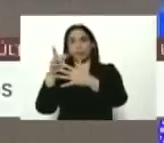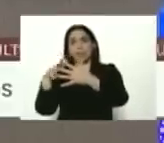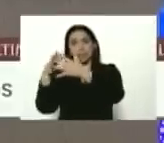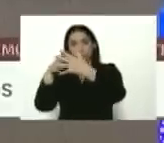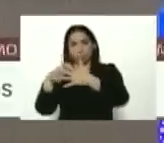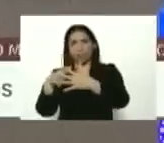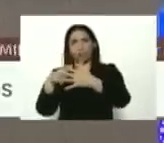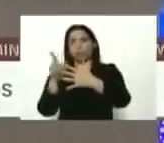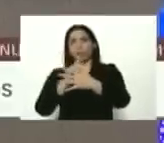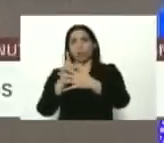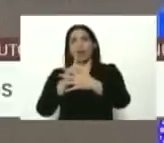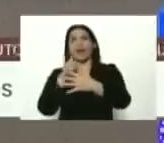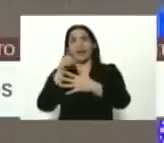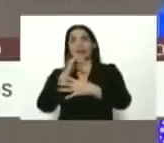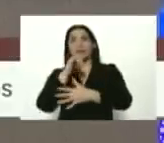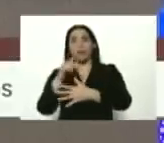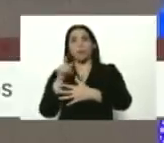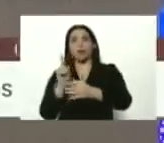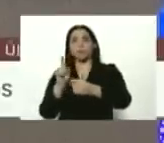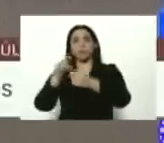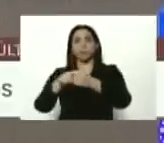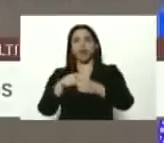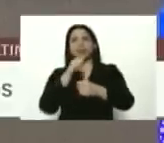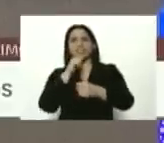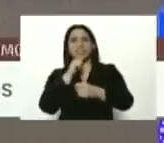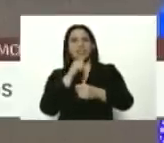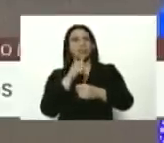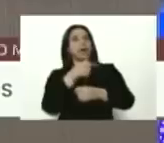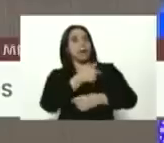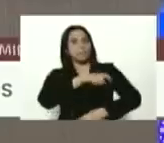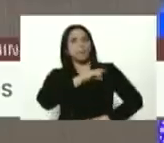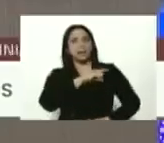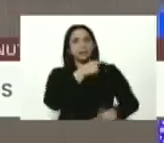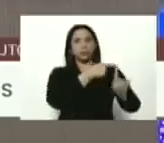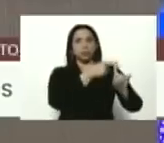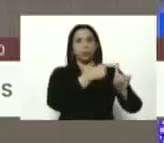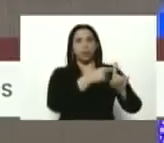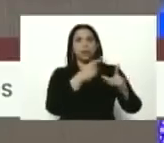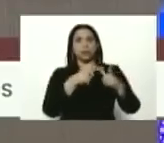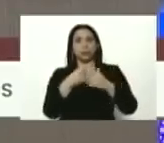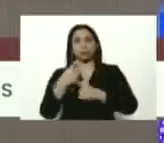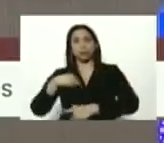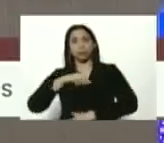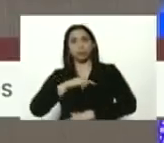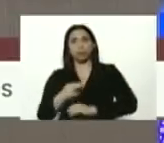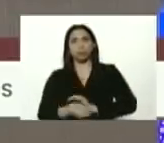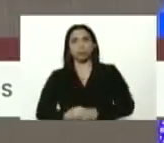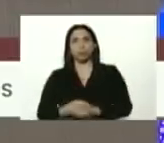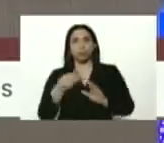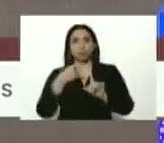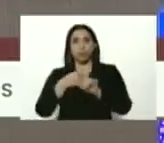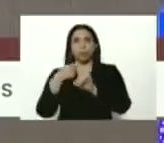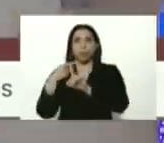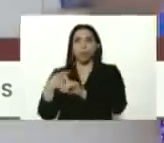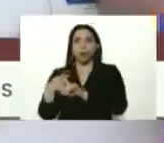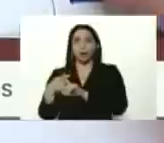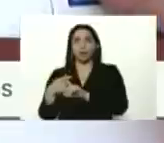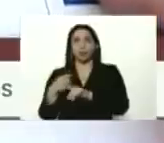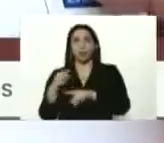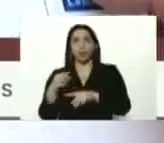infectado en Estados Unidos. No, se lo refieren a España. Pero nosotros lo estamos sumando a la